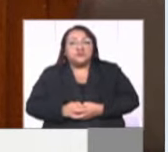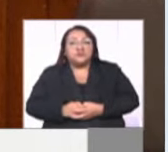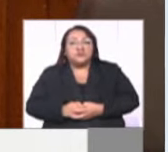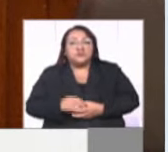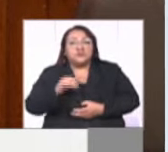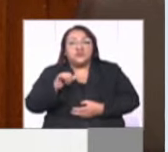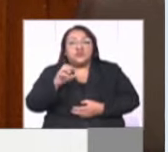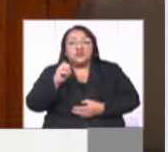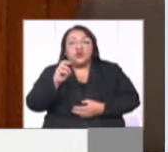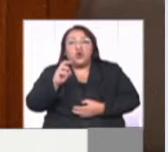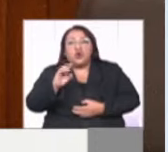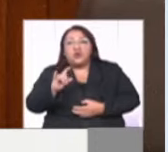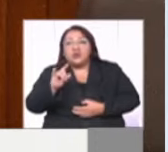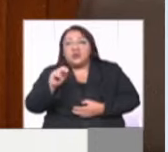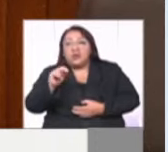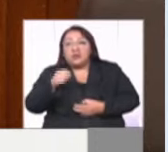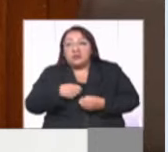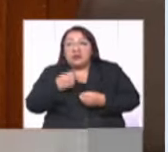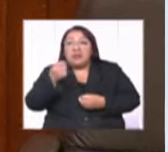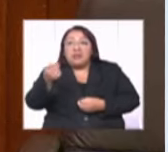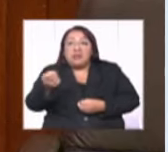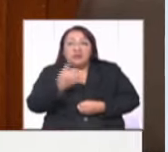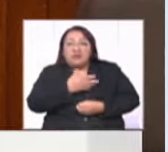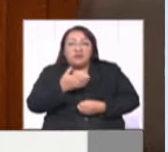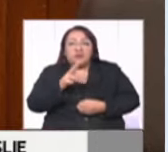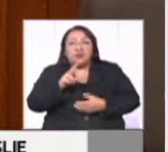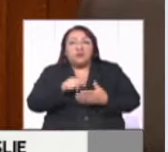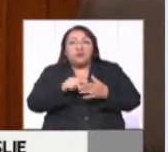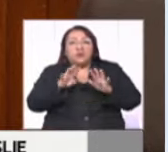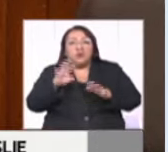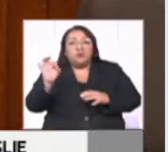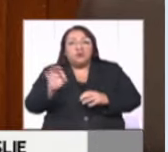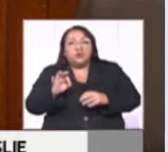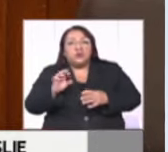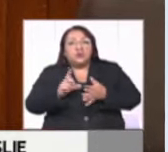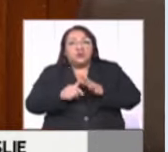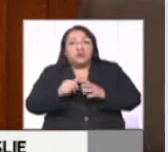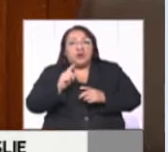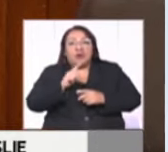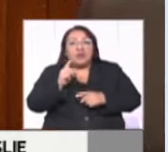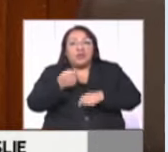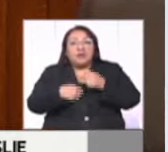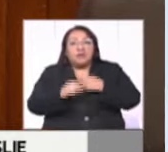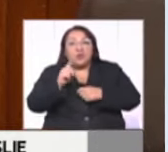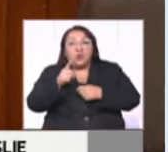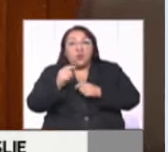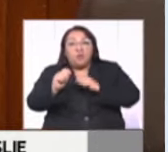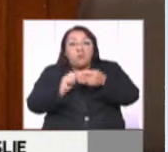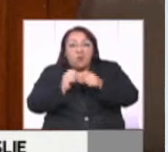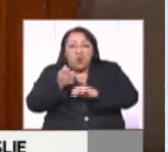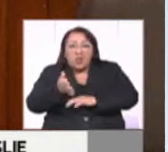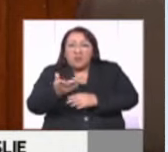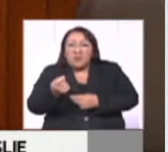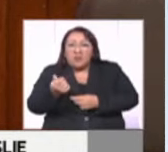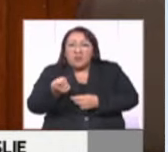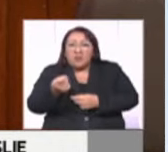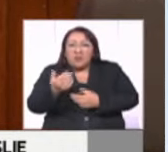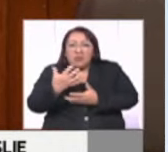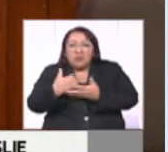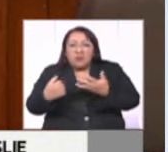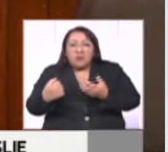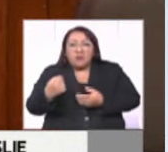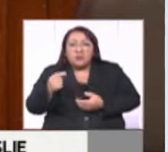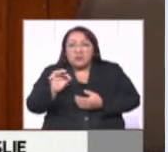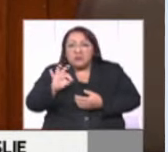ha sido dirigida, en donde el 3.9% se va por cada venta de un boleto. Y al